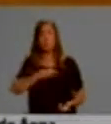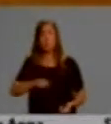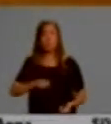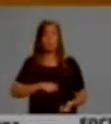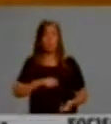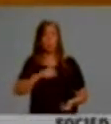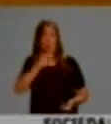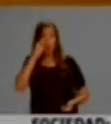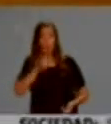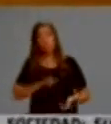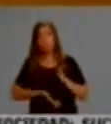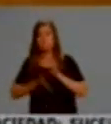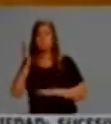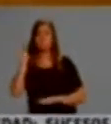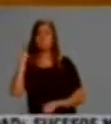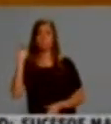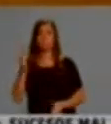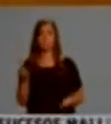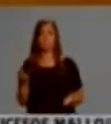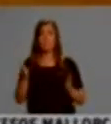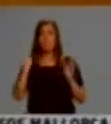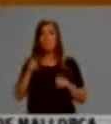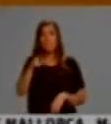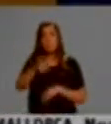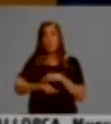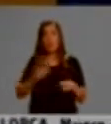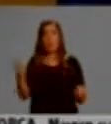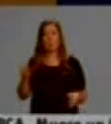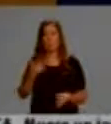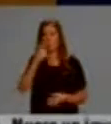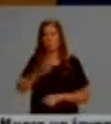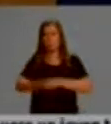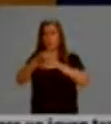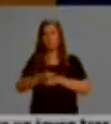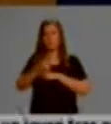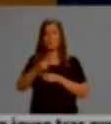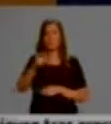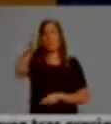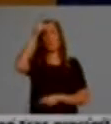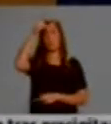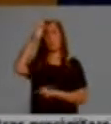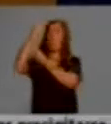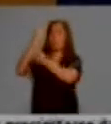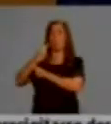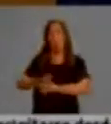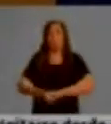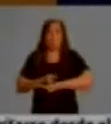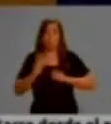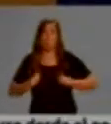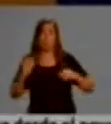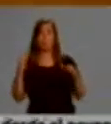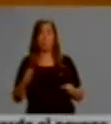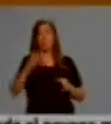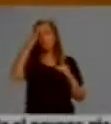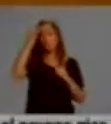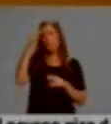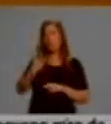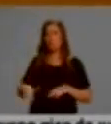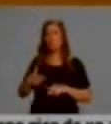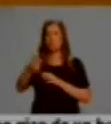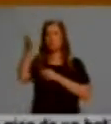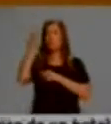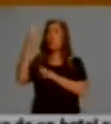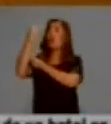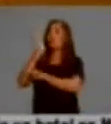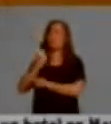no valen. Lo que realmente ha hecho ha sido aplicar las imposiciones de la Troika, con una finalidad política e ideológica